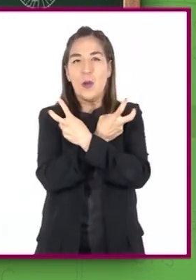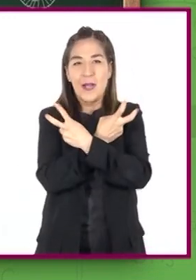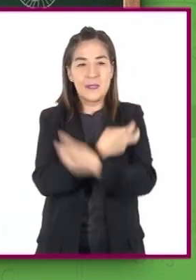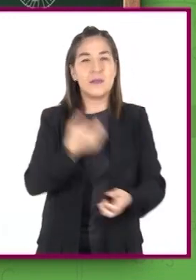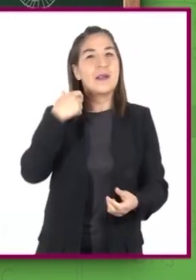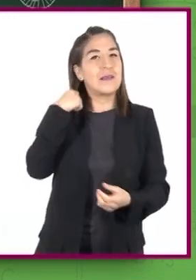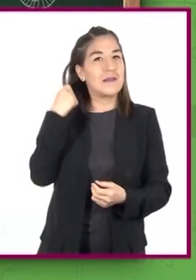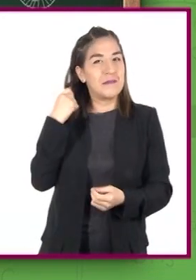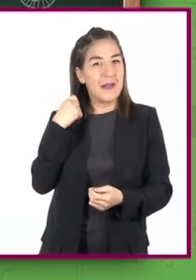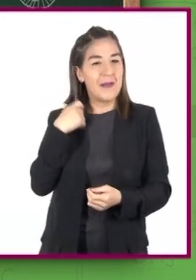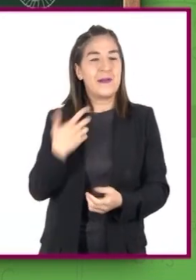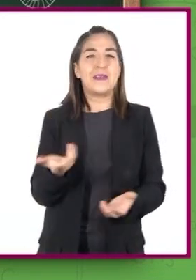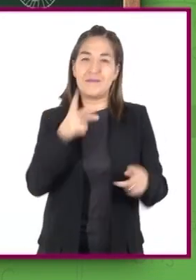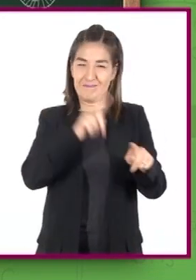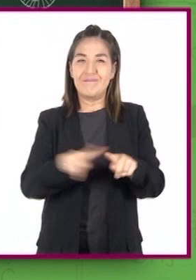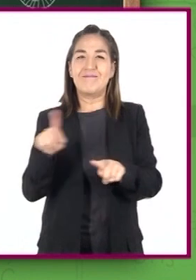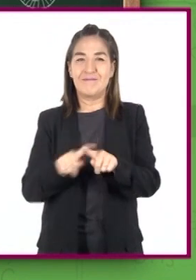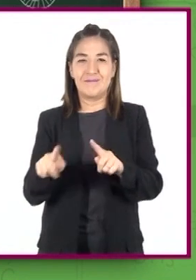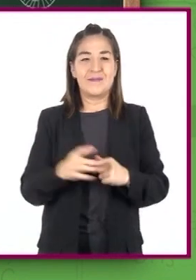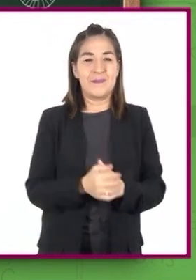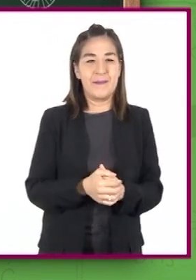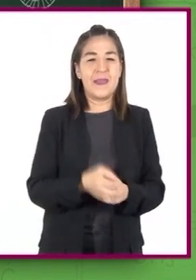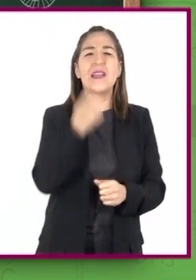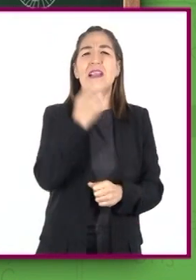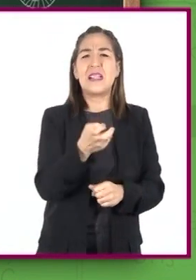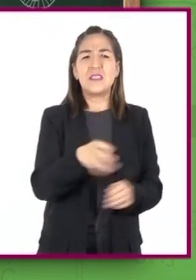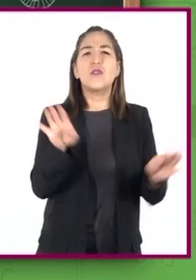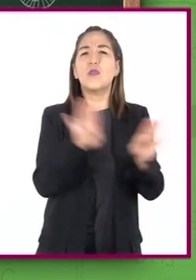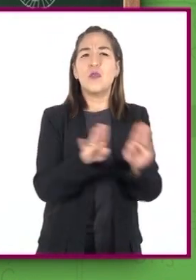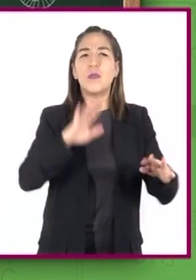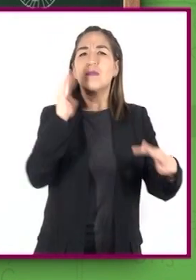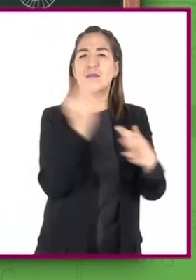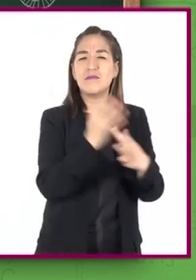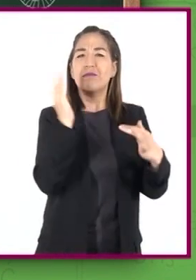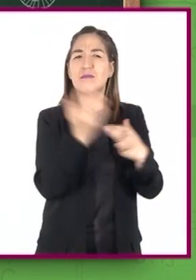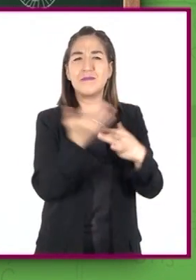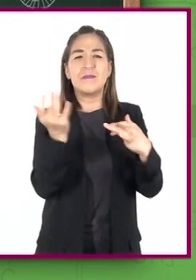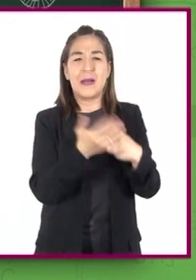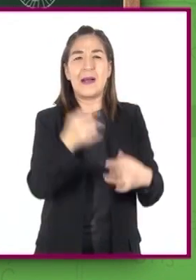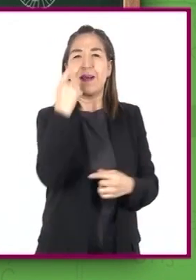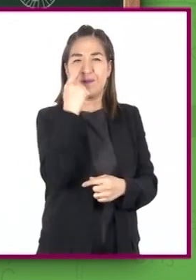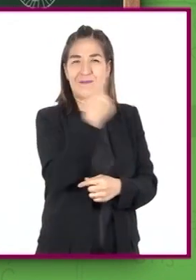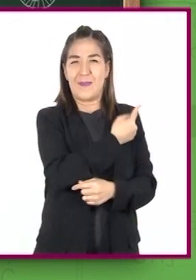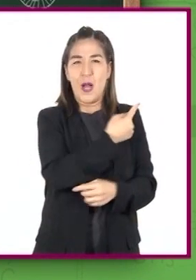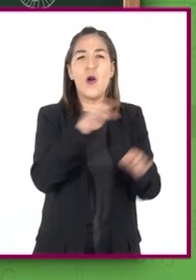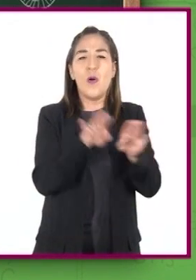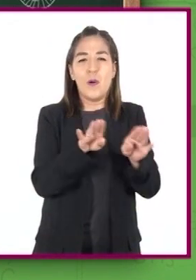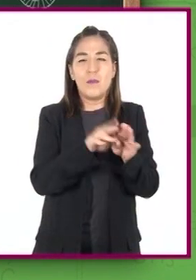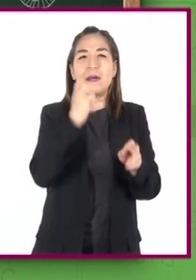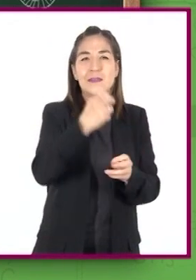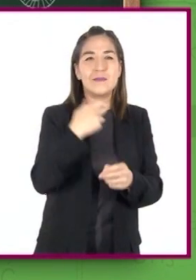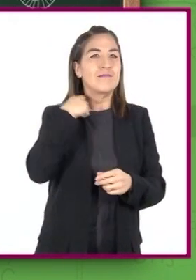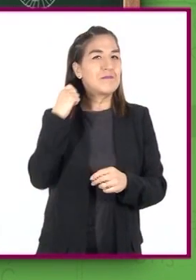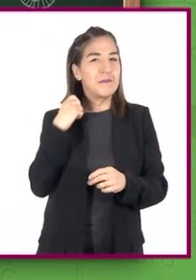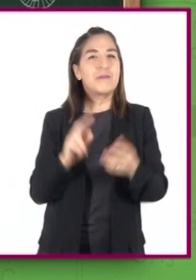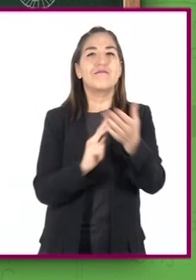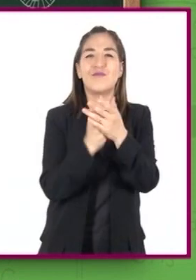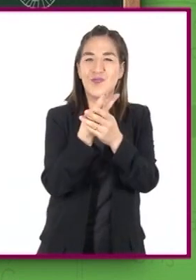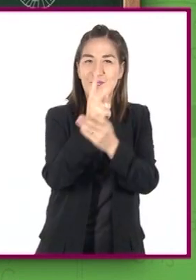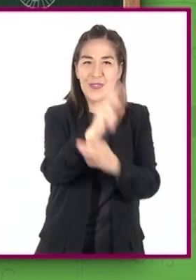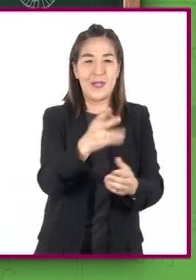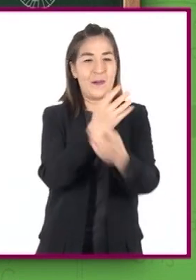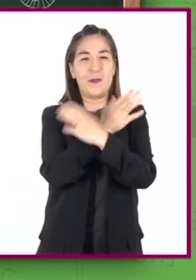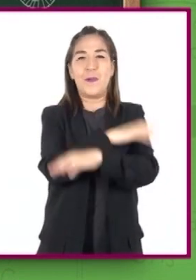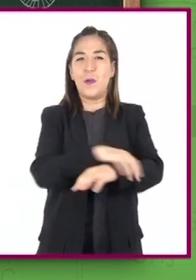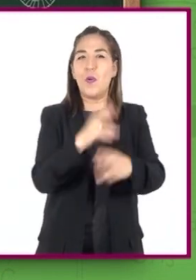del cabello, entre otros. Y este tipo de división celular permite el crecimiento del cabello, de los